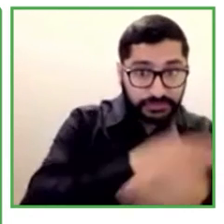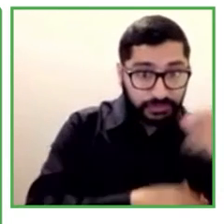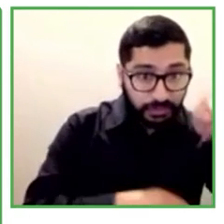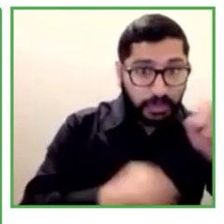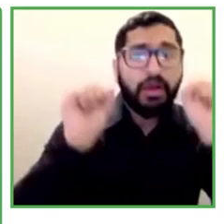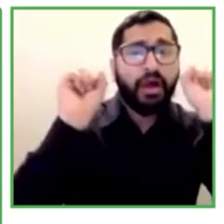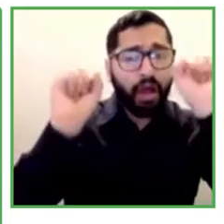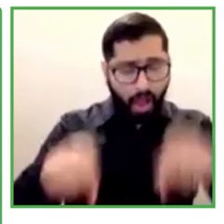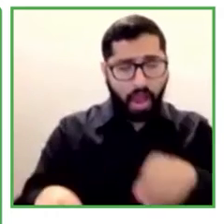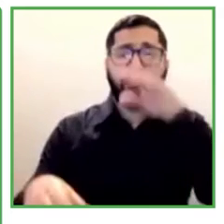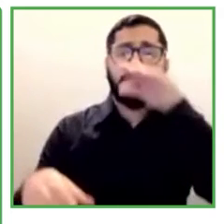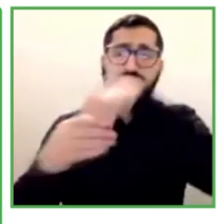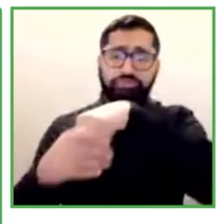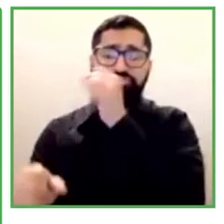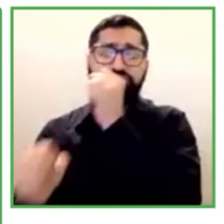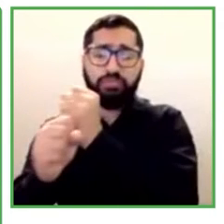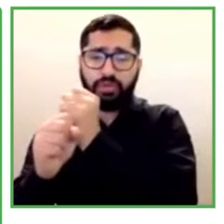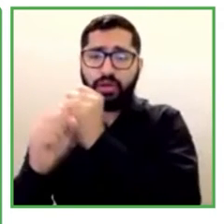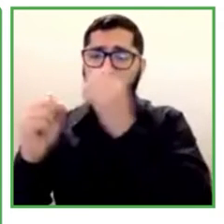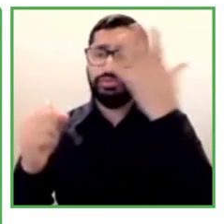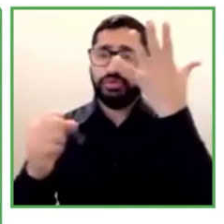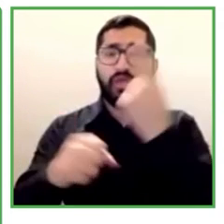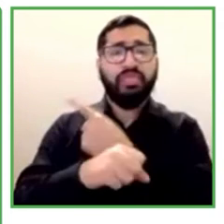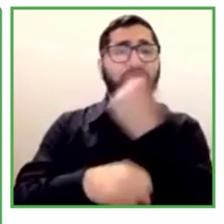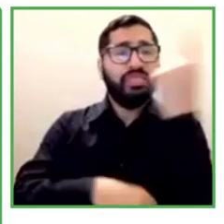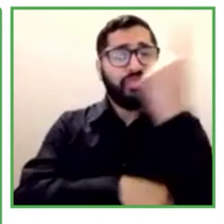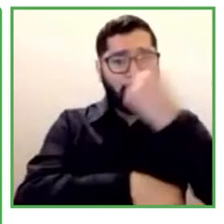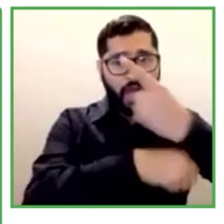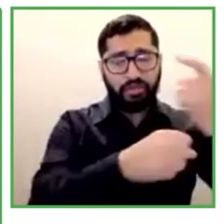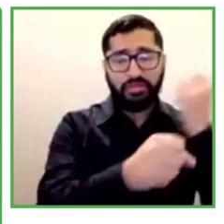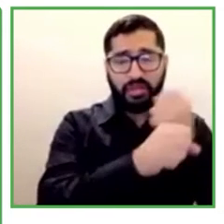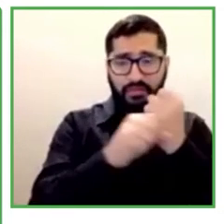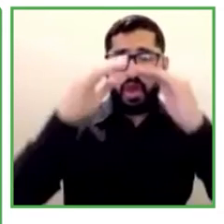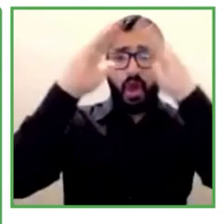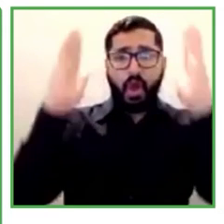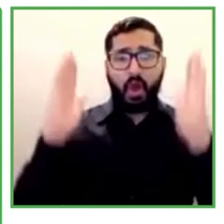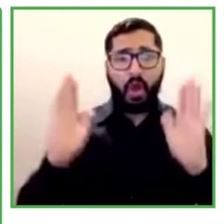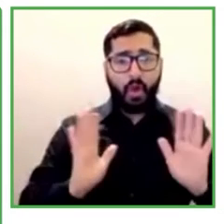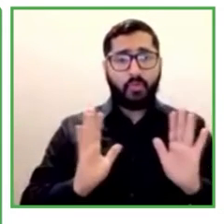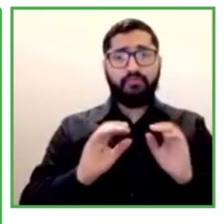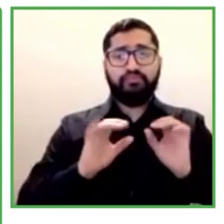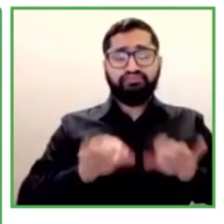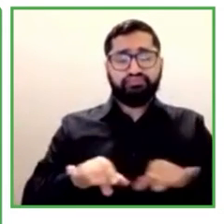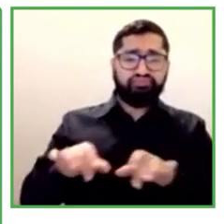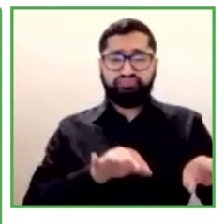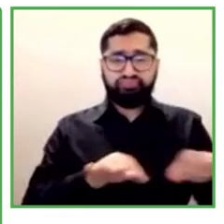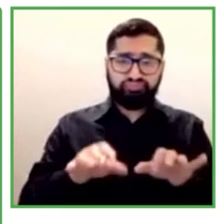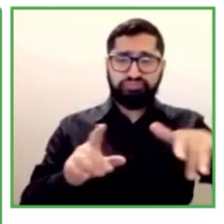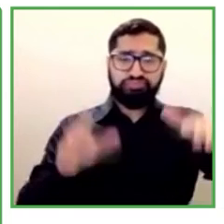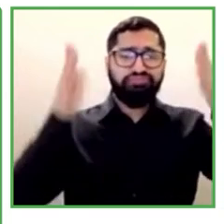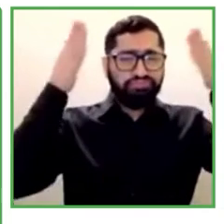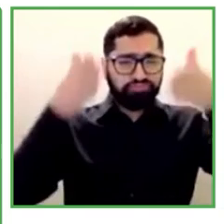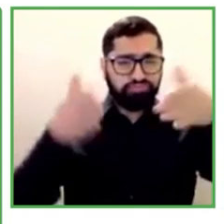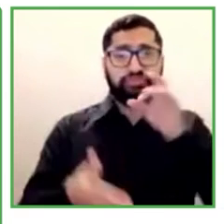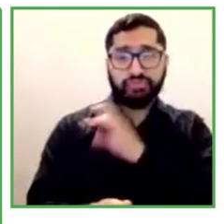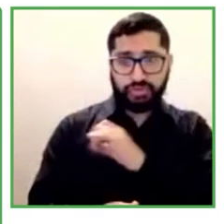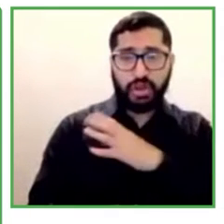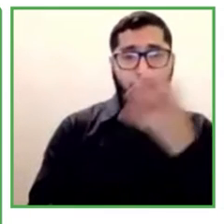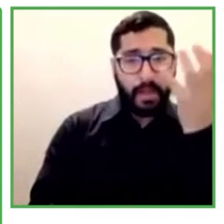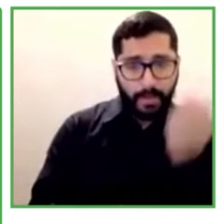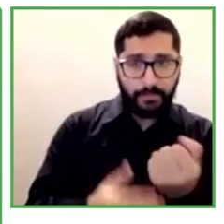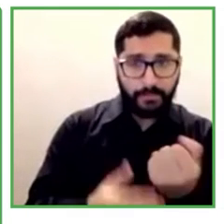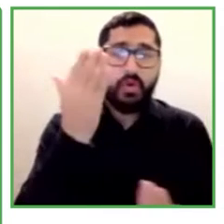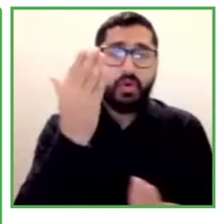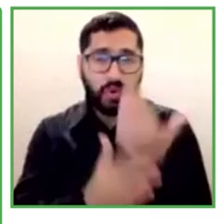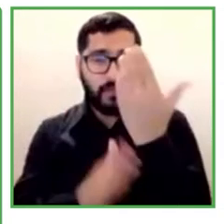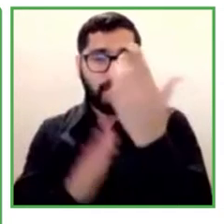semana. ¿Y esto en qué se enmarca? En el contexto que en Chile hay una nueva ley de teletrabajo que permite que los colaboradores puedan trabajar